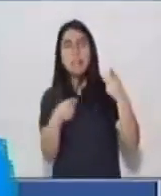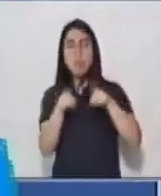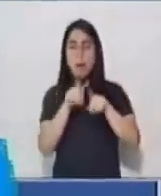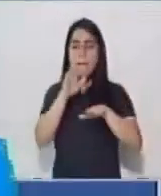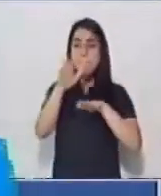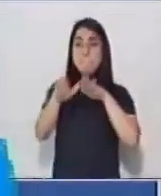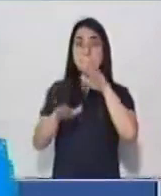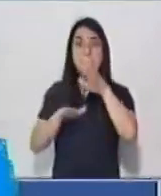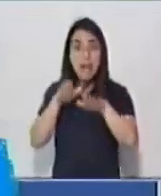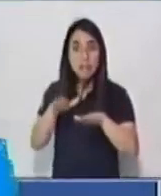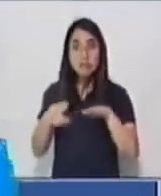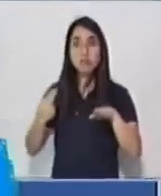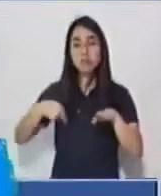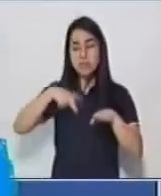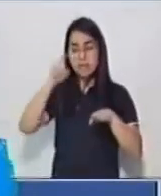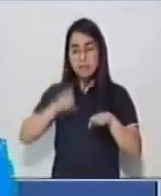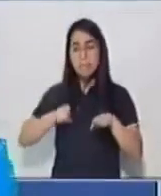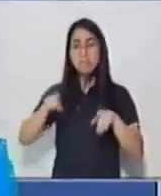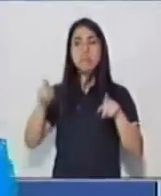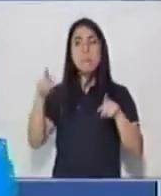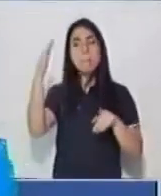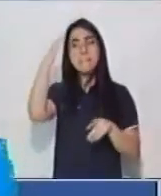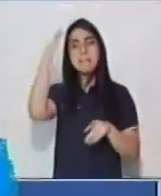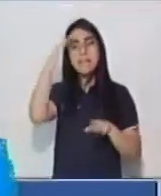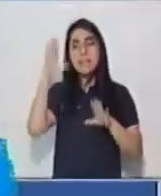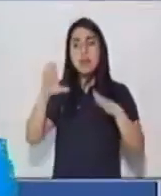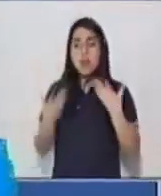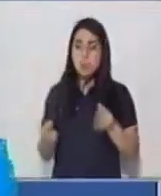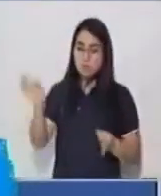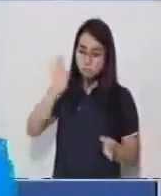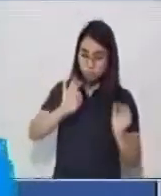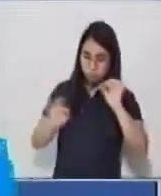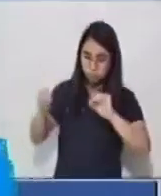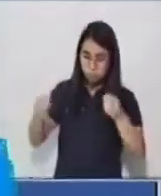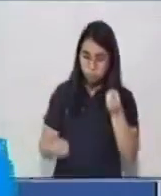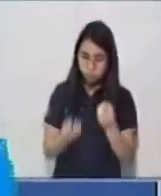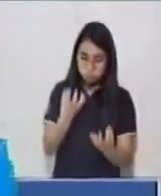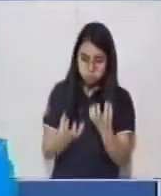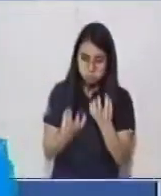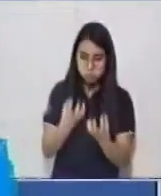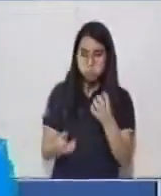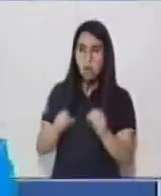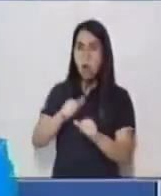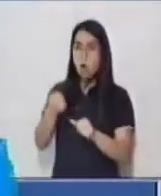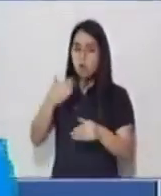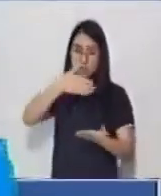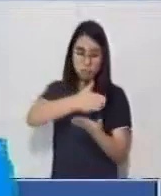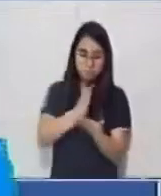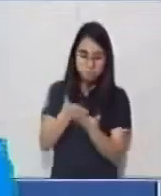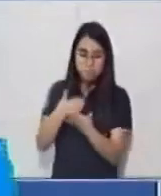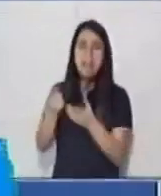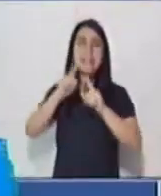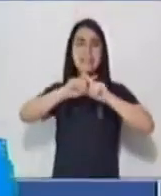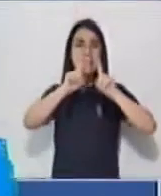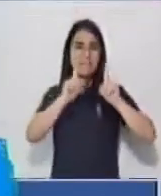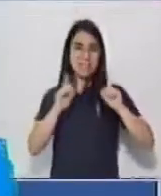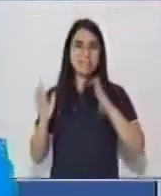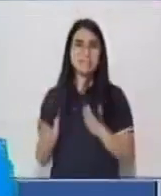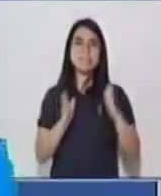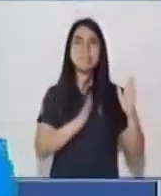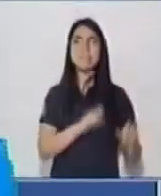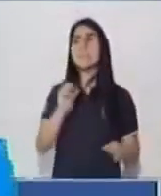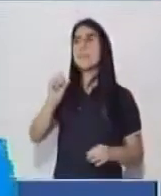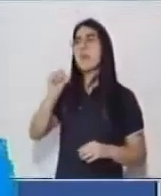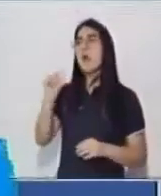La lista de materiales a utilizar. Se detallan los materiales que se utilizarán durante la actividad.